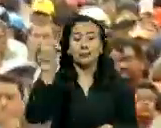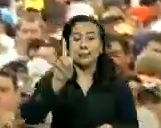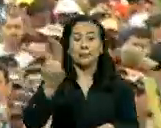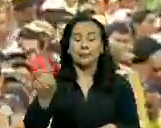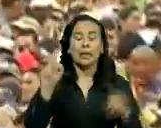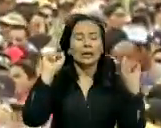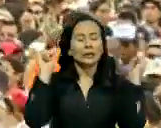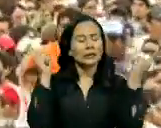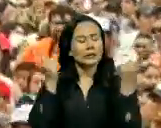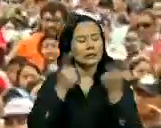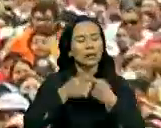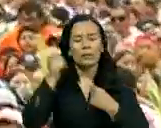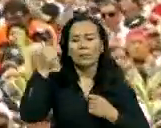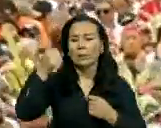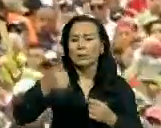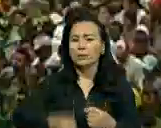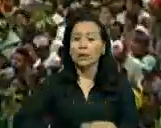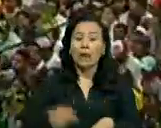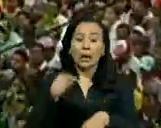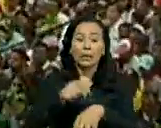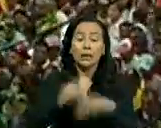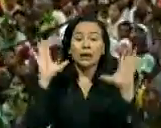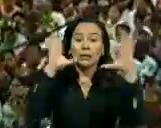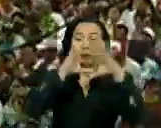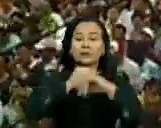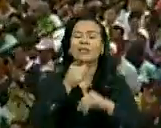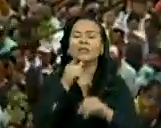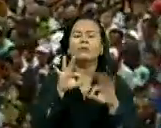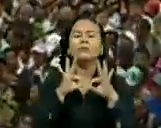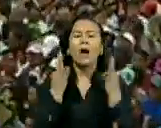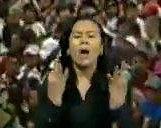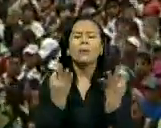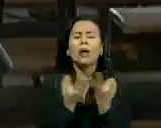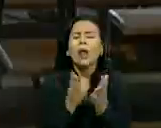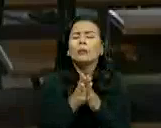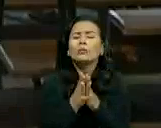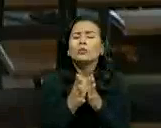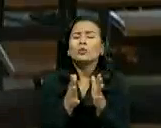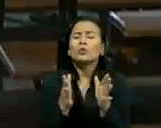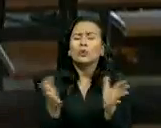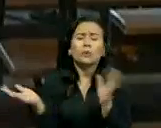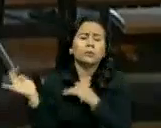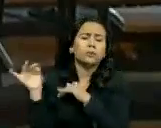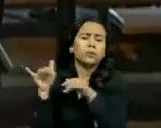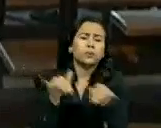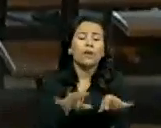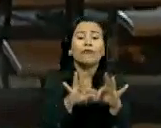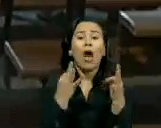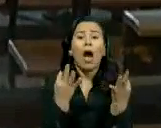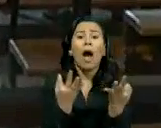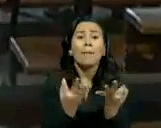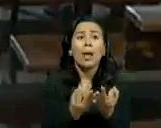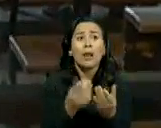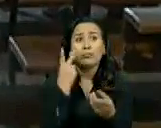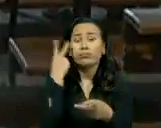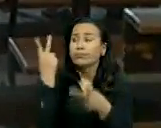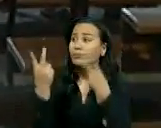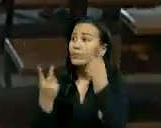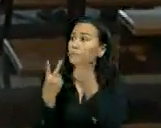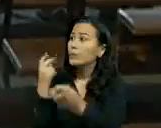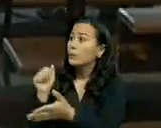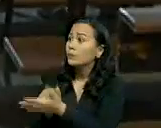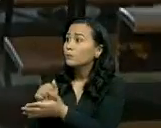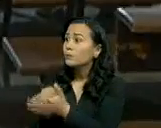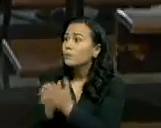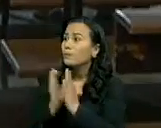el día de mañana. A esta hora de la noche son familias enteras que han llegado hasta el templo en la visita de los